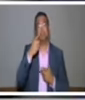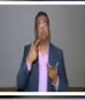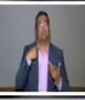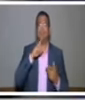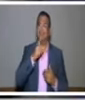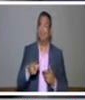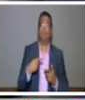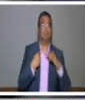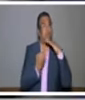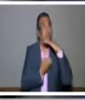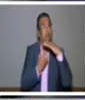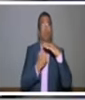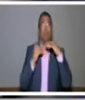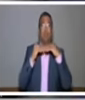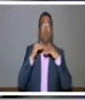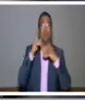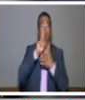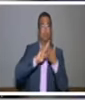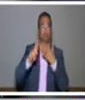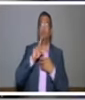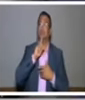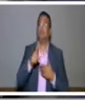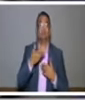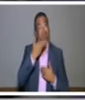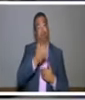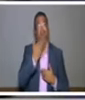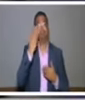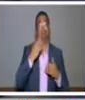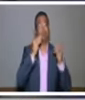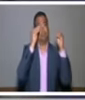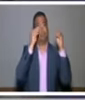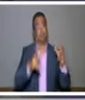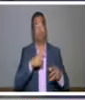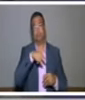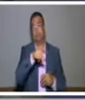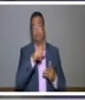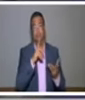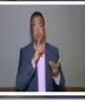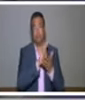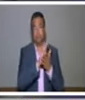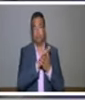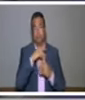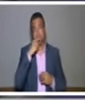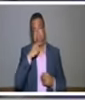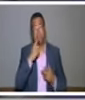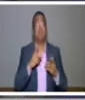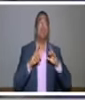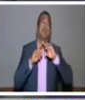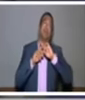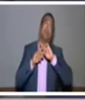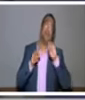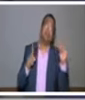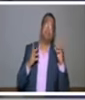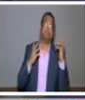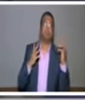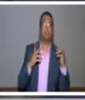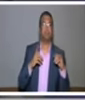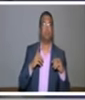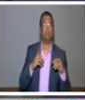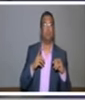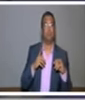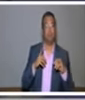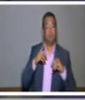y la formación universitaria. Debo todo a mis maestros de la escuela pública. Sin embargo, el liderato político